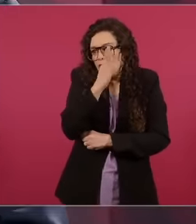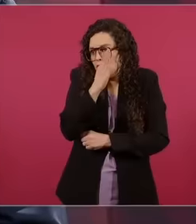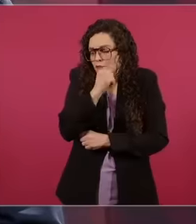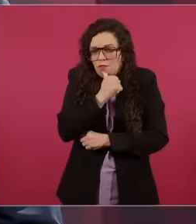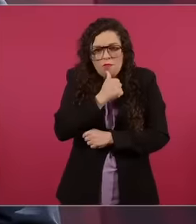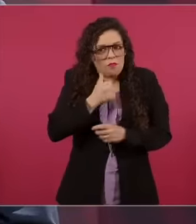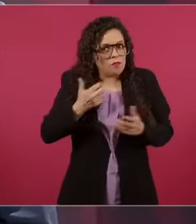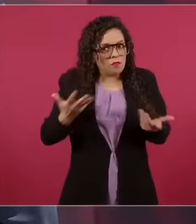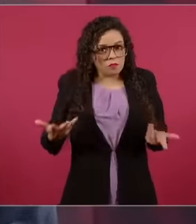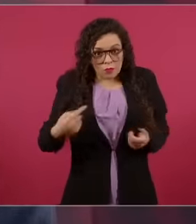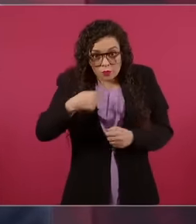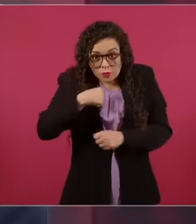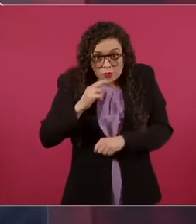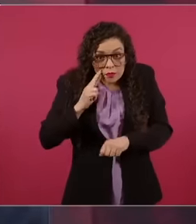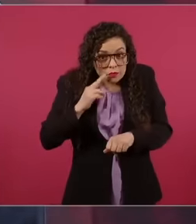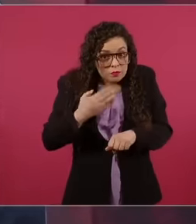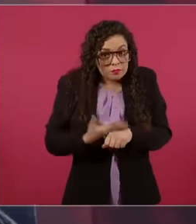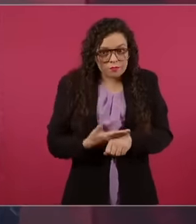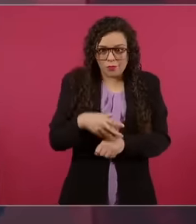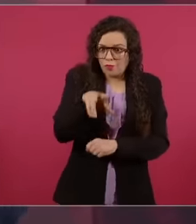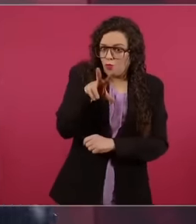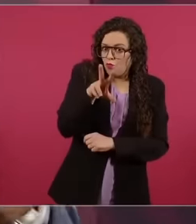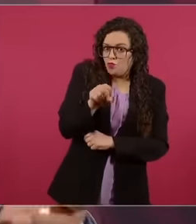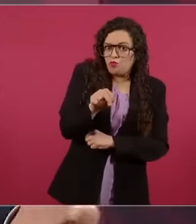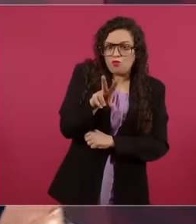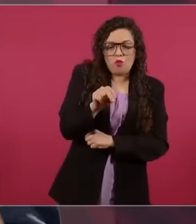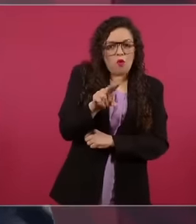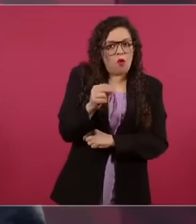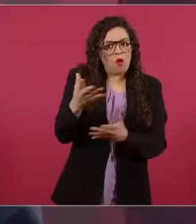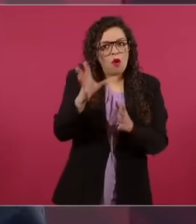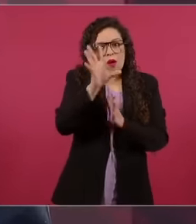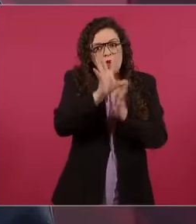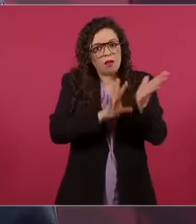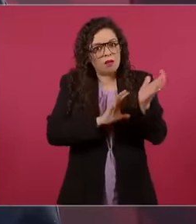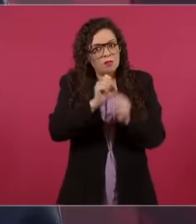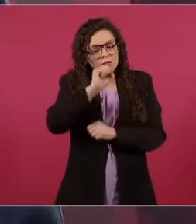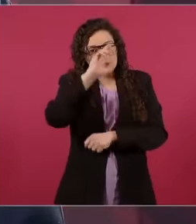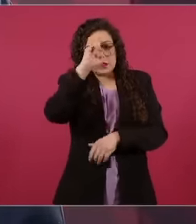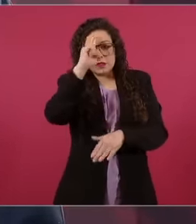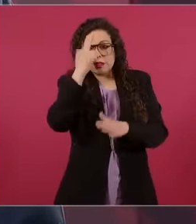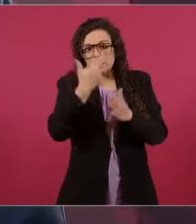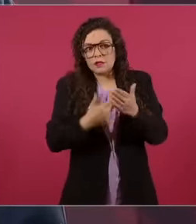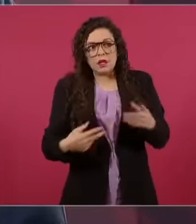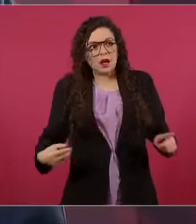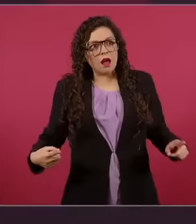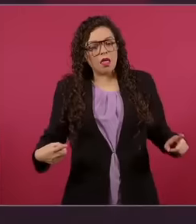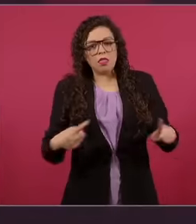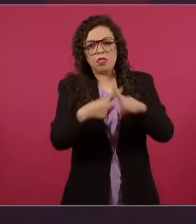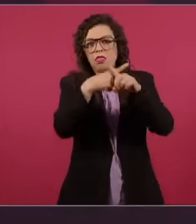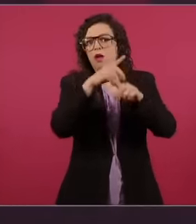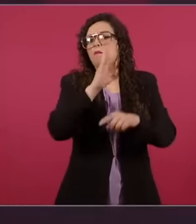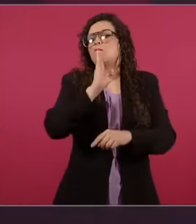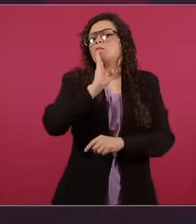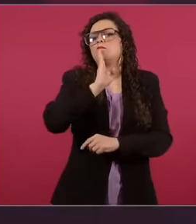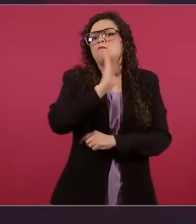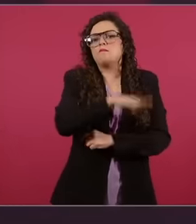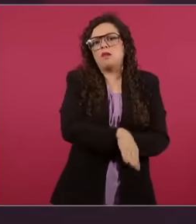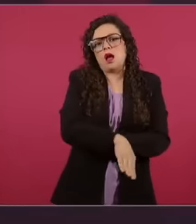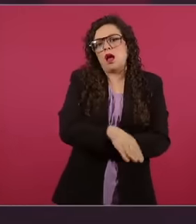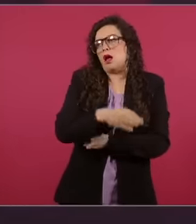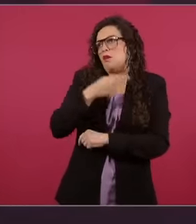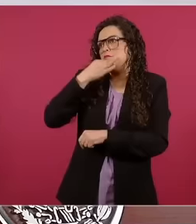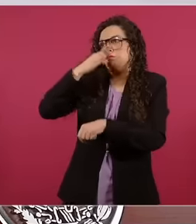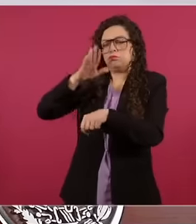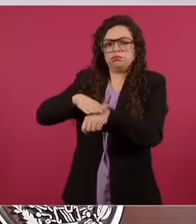esto no lo puedo hacer, esto es violatorio de la Constitución. Pero el intento,